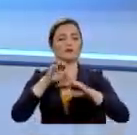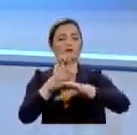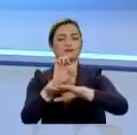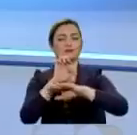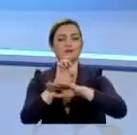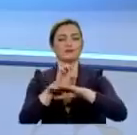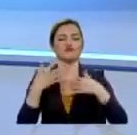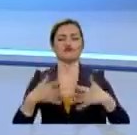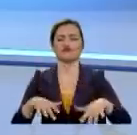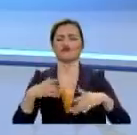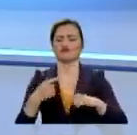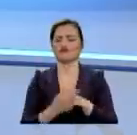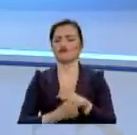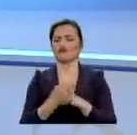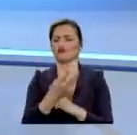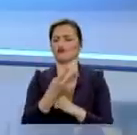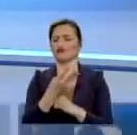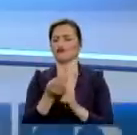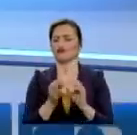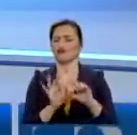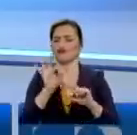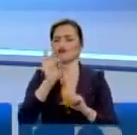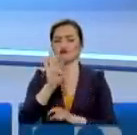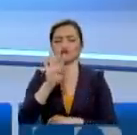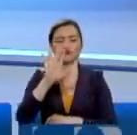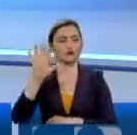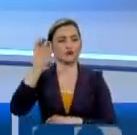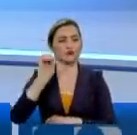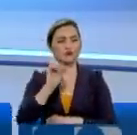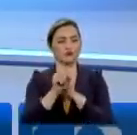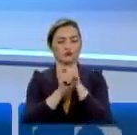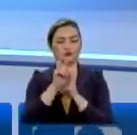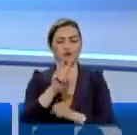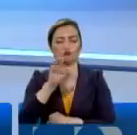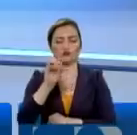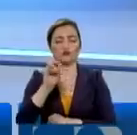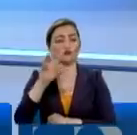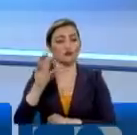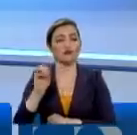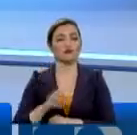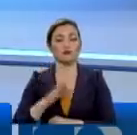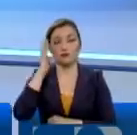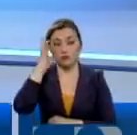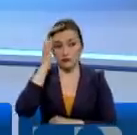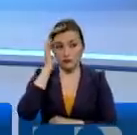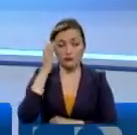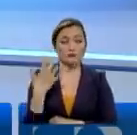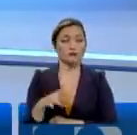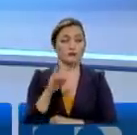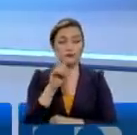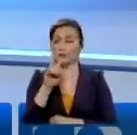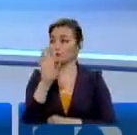delitos cibernéticos han aumentado en un 45% en este 2020. Lo preocupante es que de esta cifra,